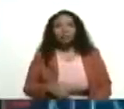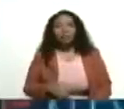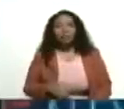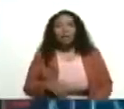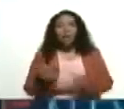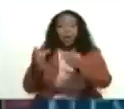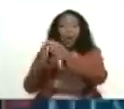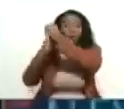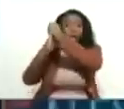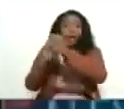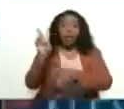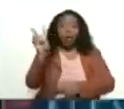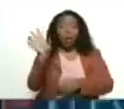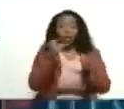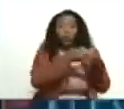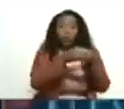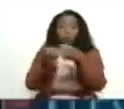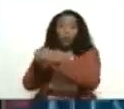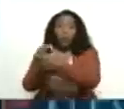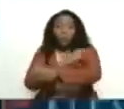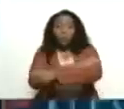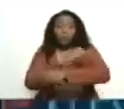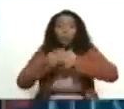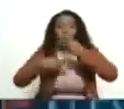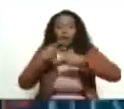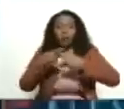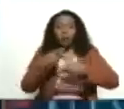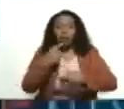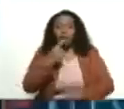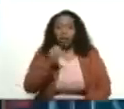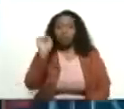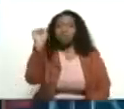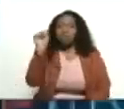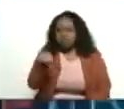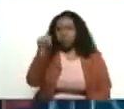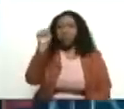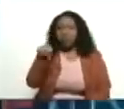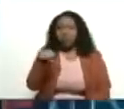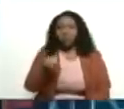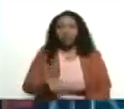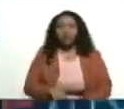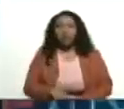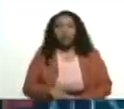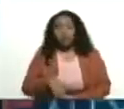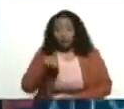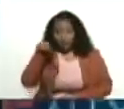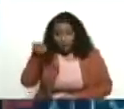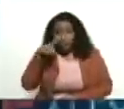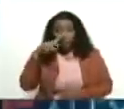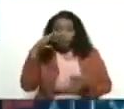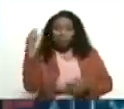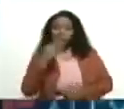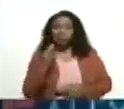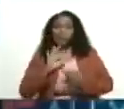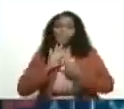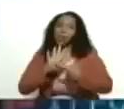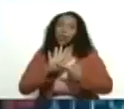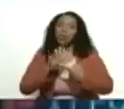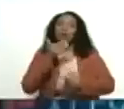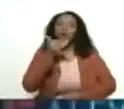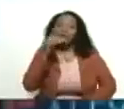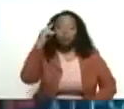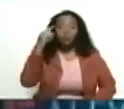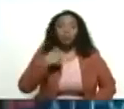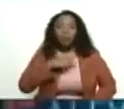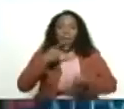partidos bajaron la cabeza y dijeron, yes, sir. Eso es la verdad. Y en los próximos días vamos